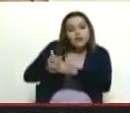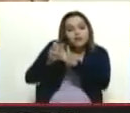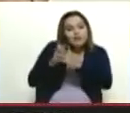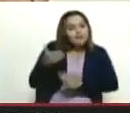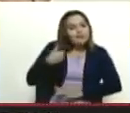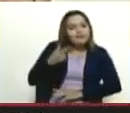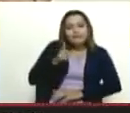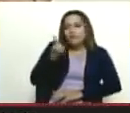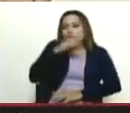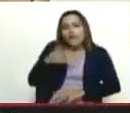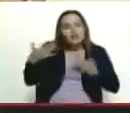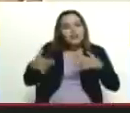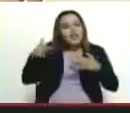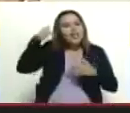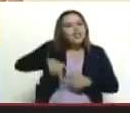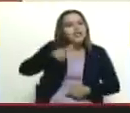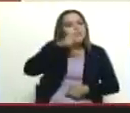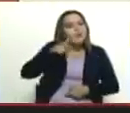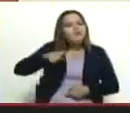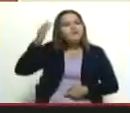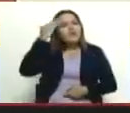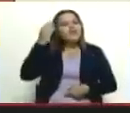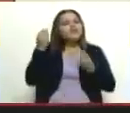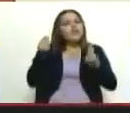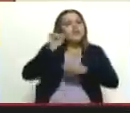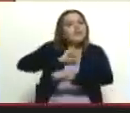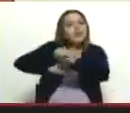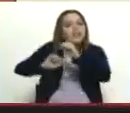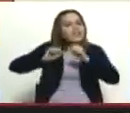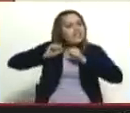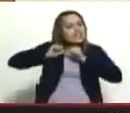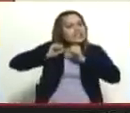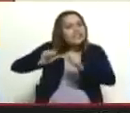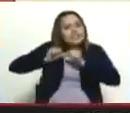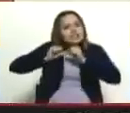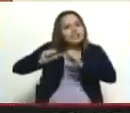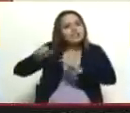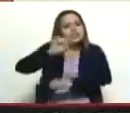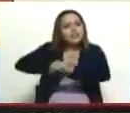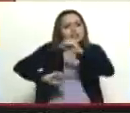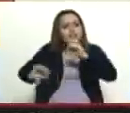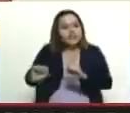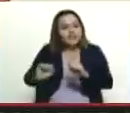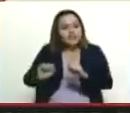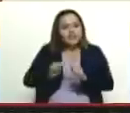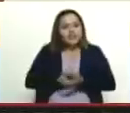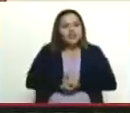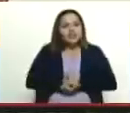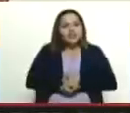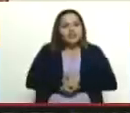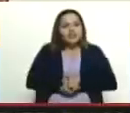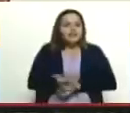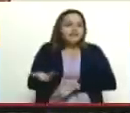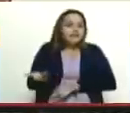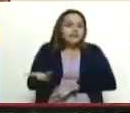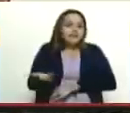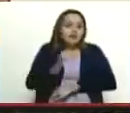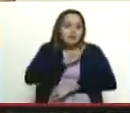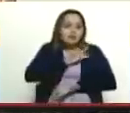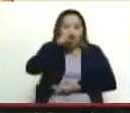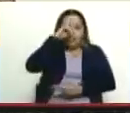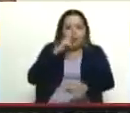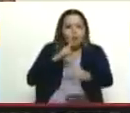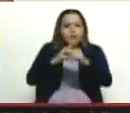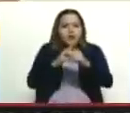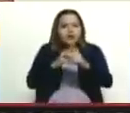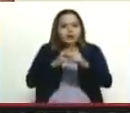No nos asustan. Este pueblo ha sabido defenderse y seguirá en defensa de su honor, de